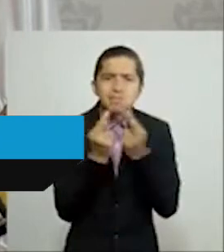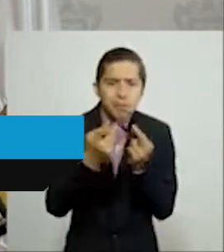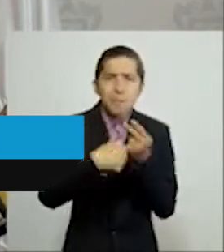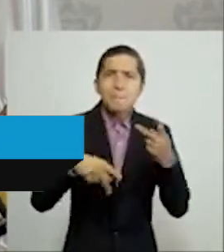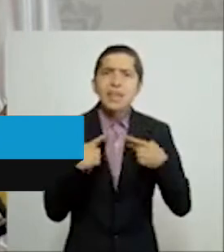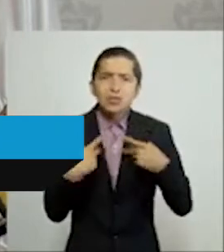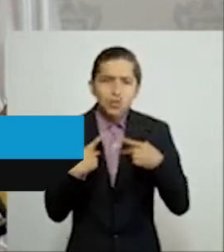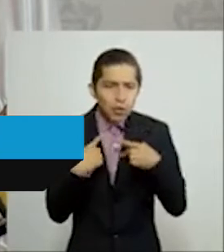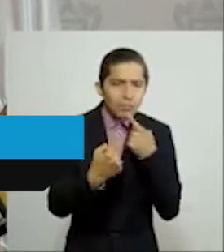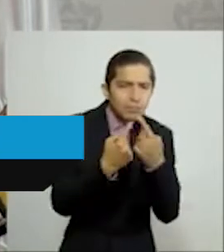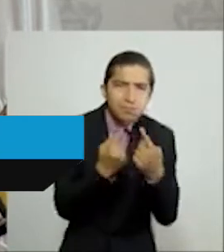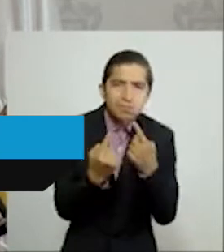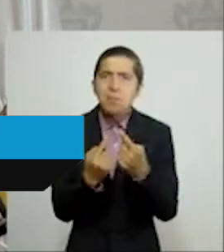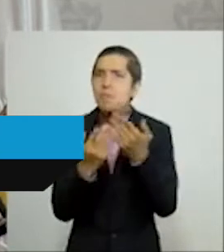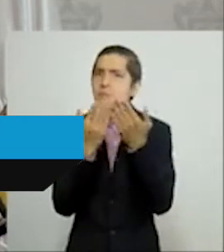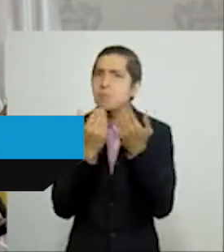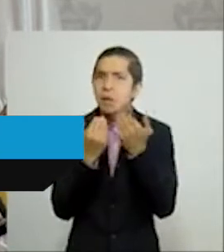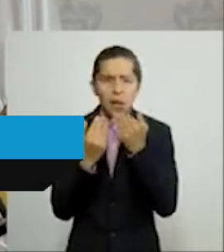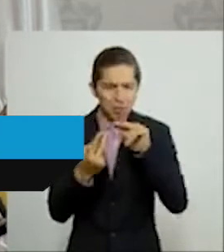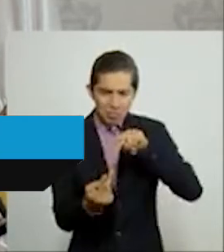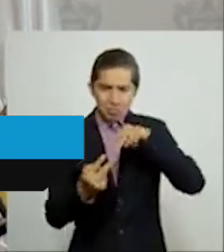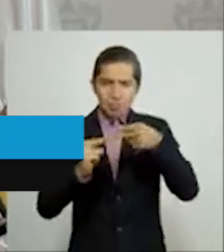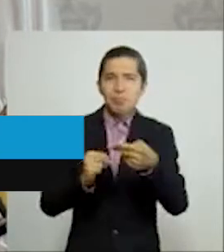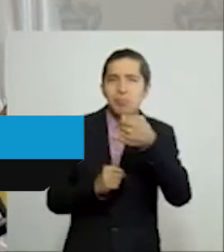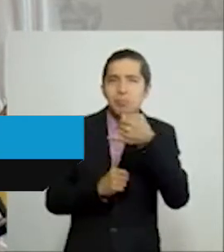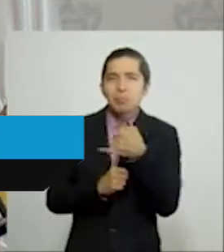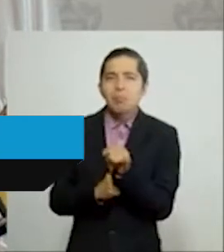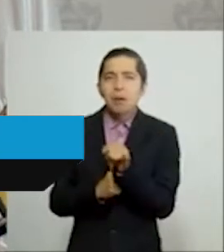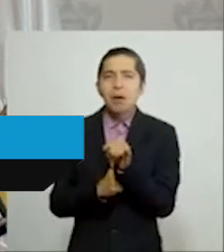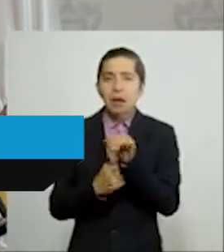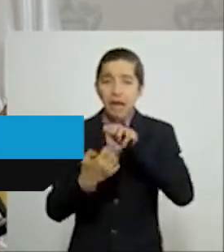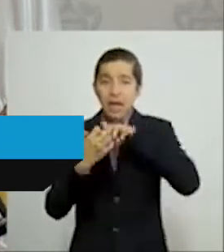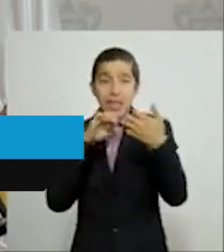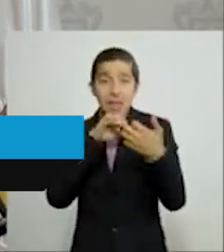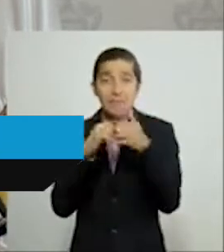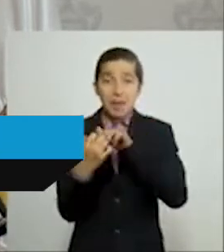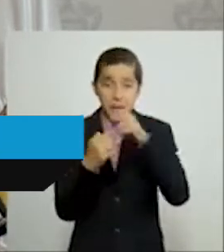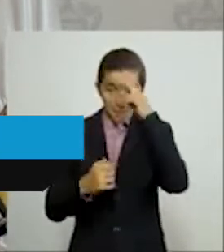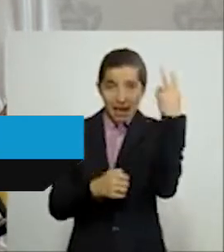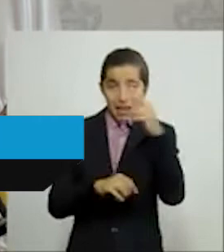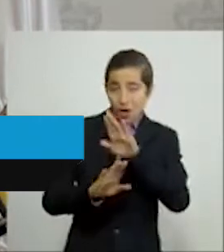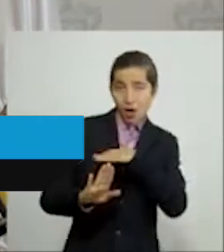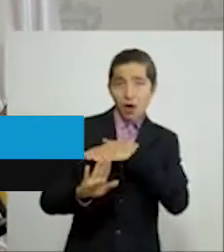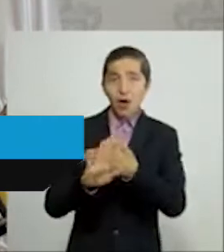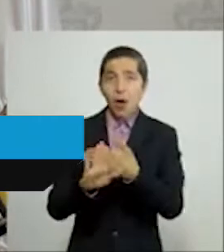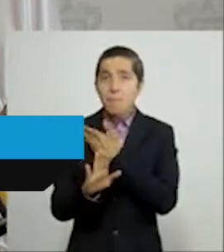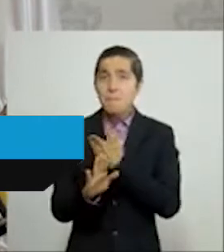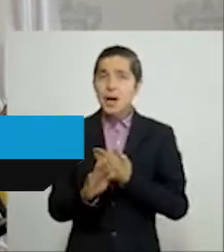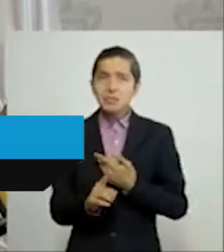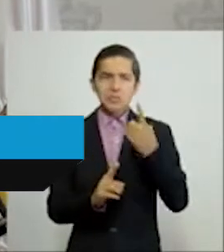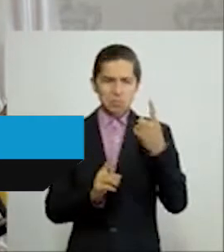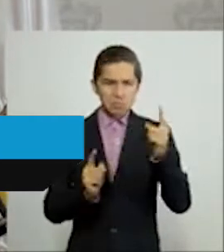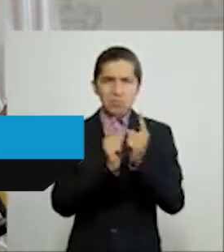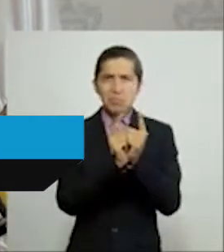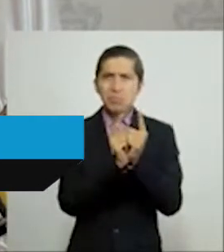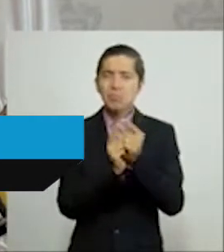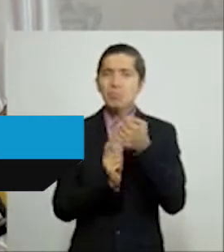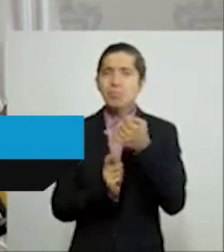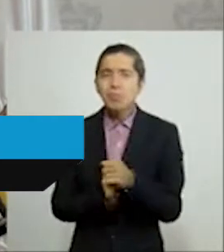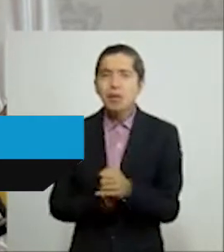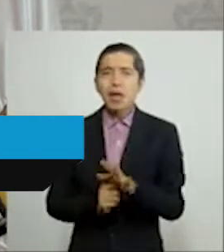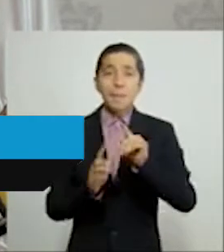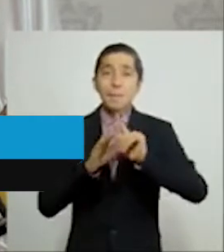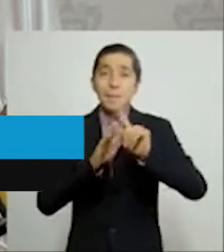mexicanos. Los migrantes, contrario a lo que piensa el gobierno federal, son mucho más que remesas,